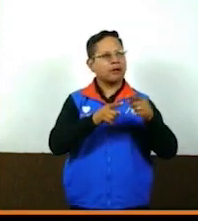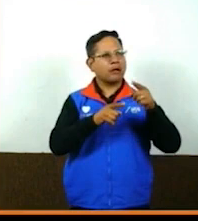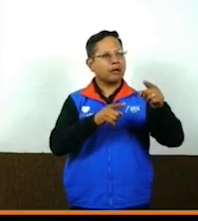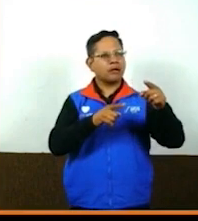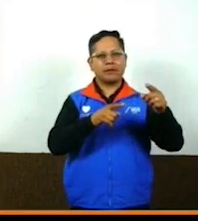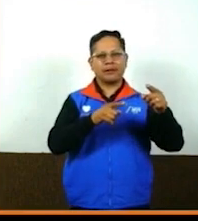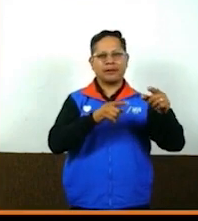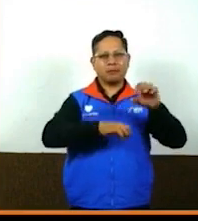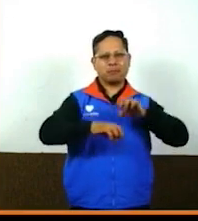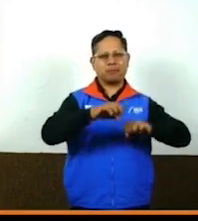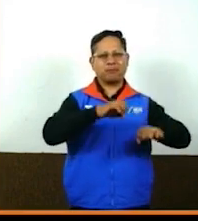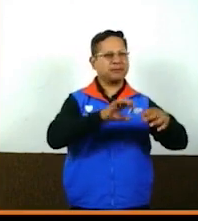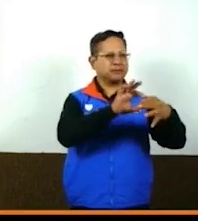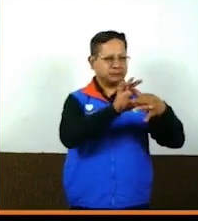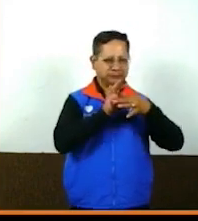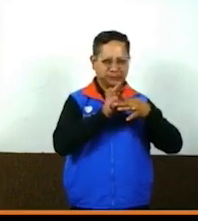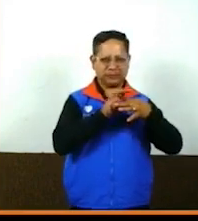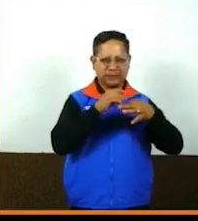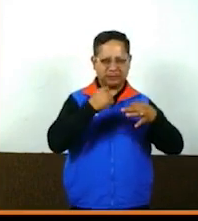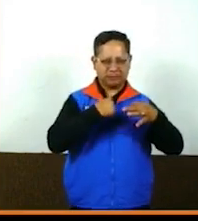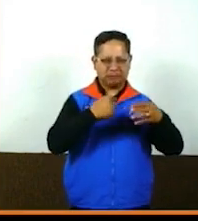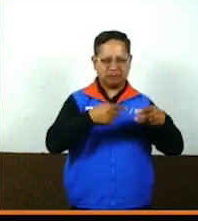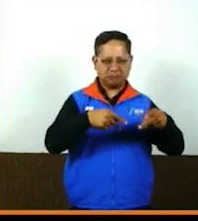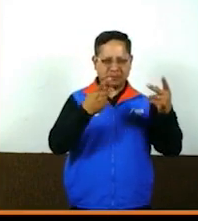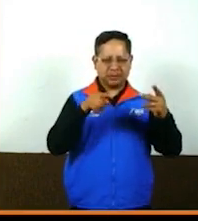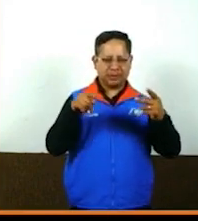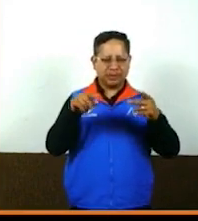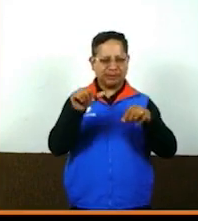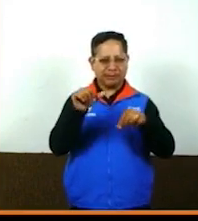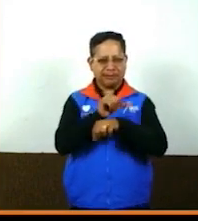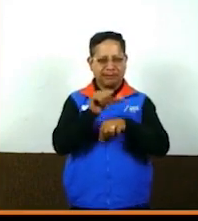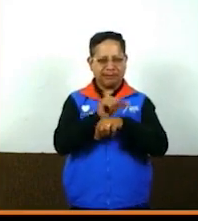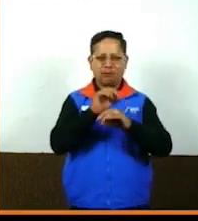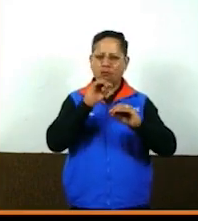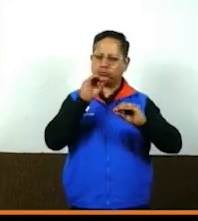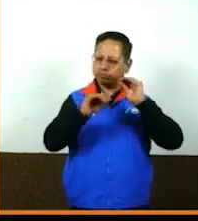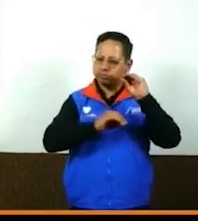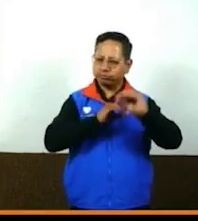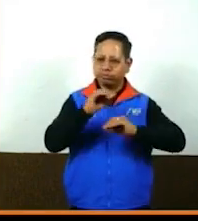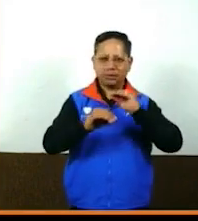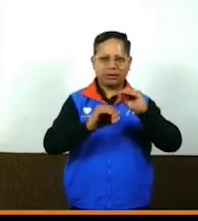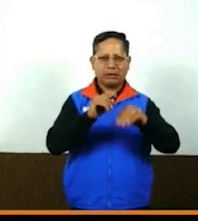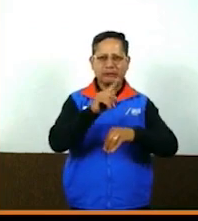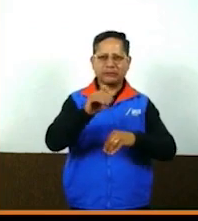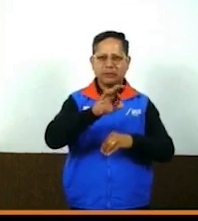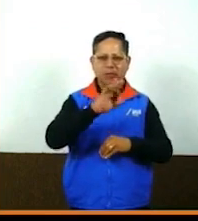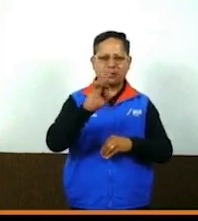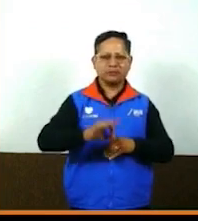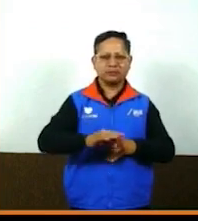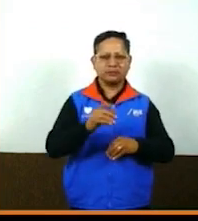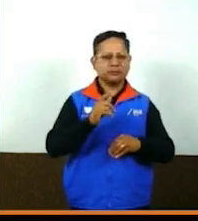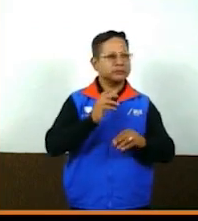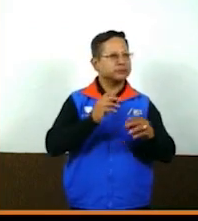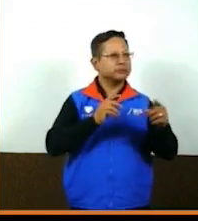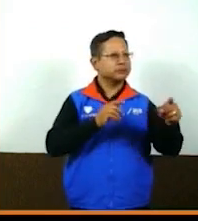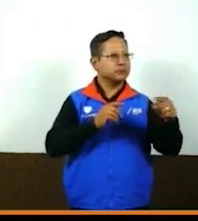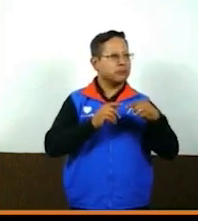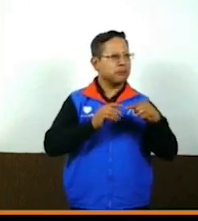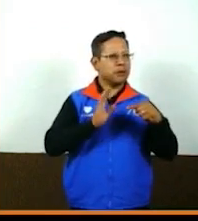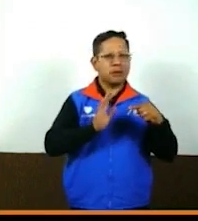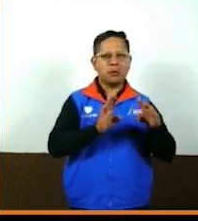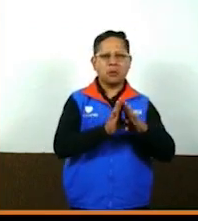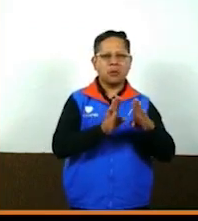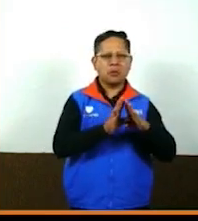directos que están relacionados a las piezas del auto, el 100%. Tenemos un programa de Sustainability Rating